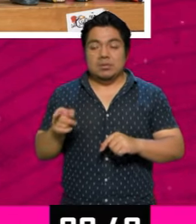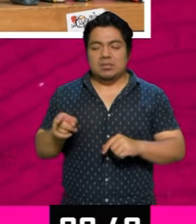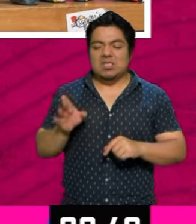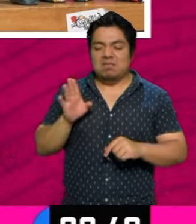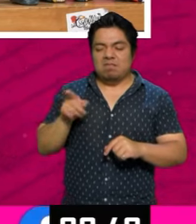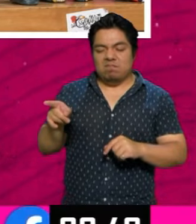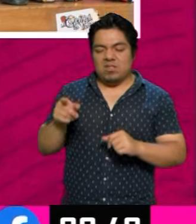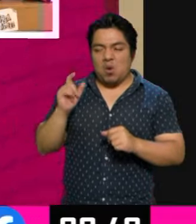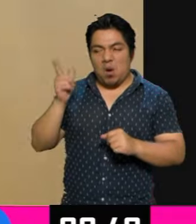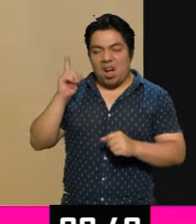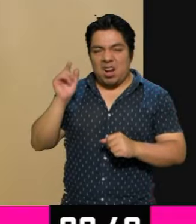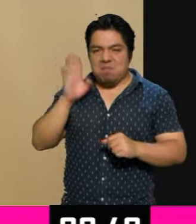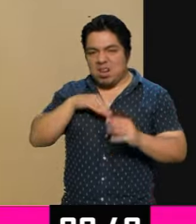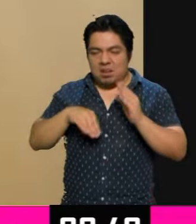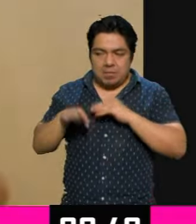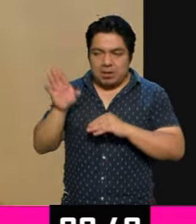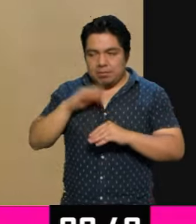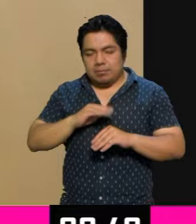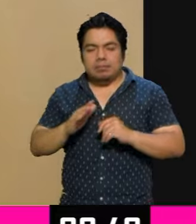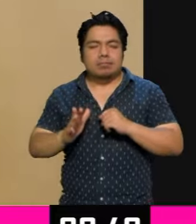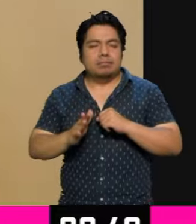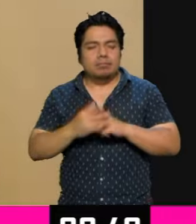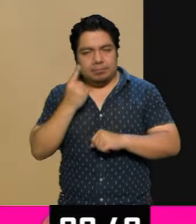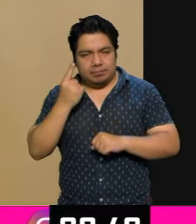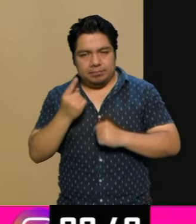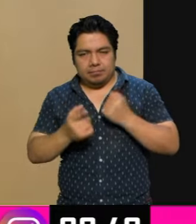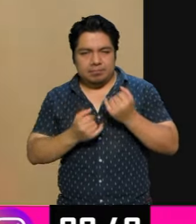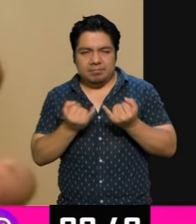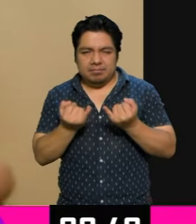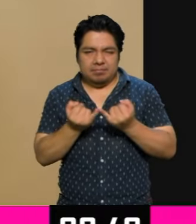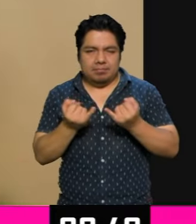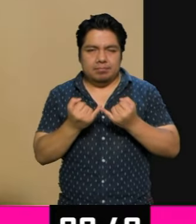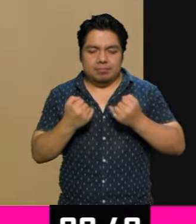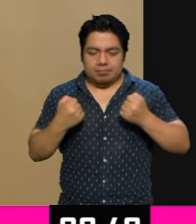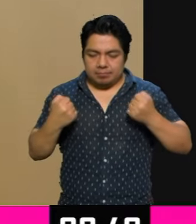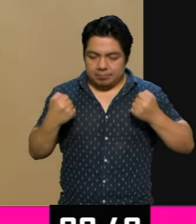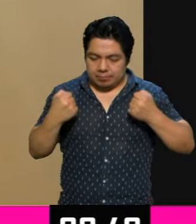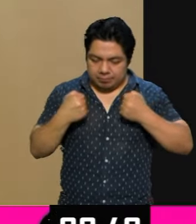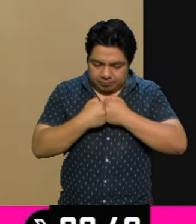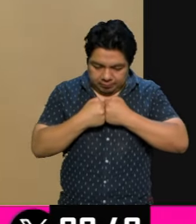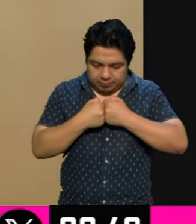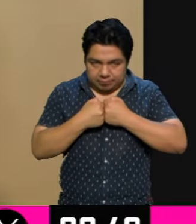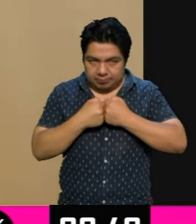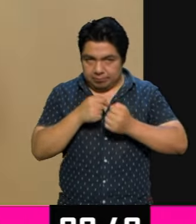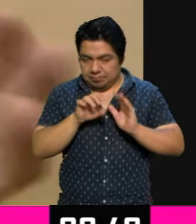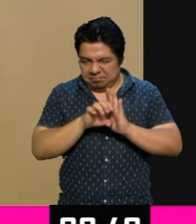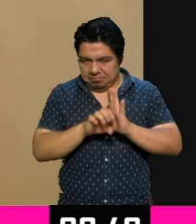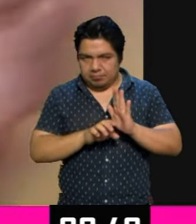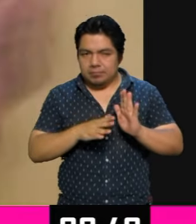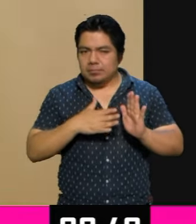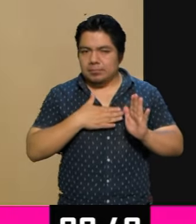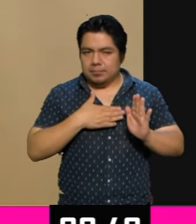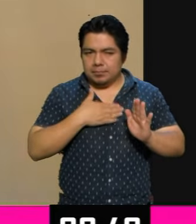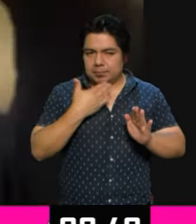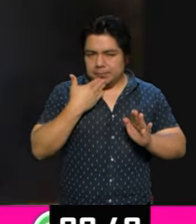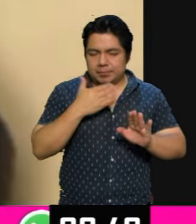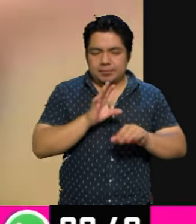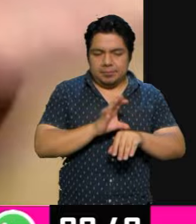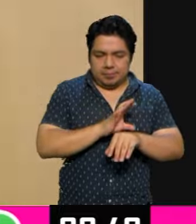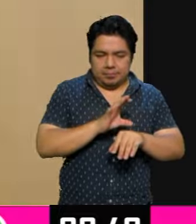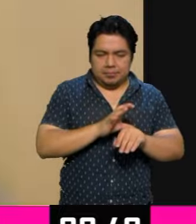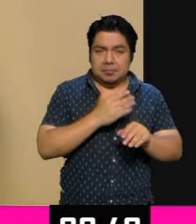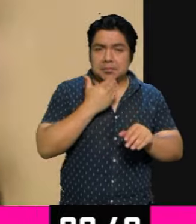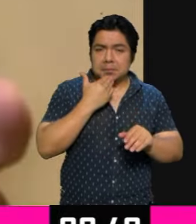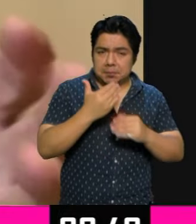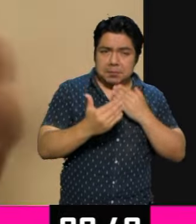otro. Porque la energía es como con los imanes, ¿sí? Si mi energía va bien, digamos, soy un imán, pues voy a